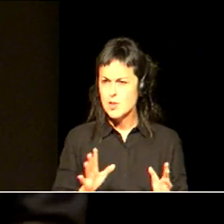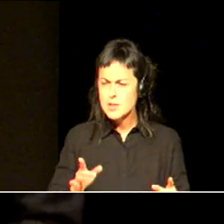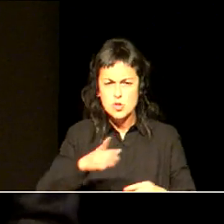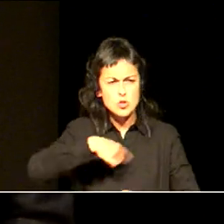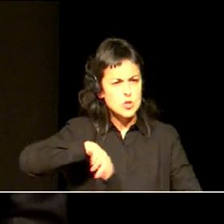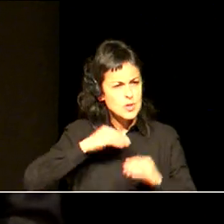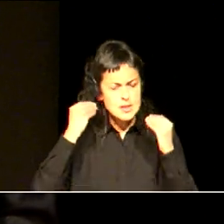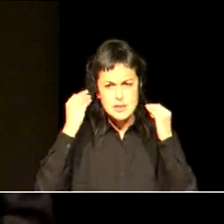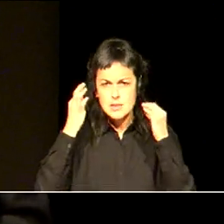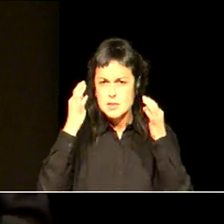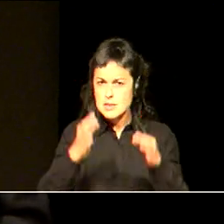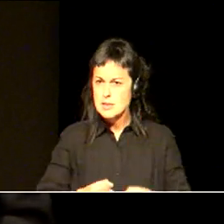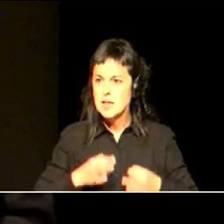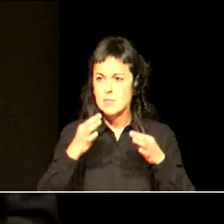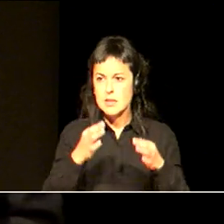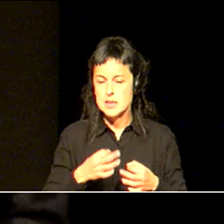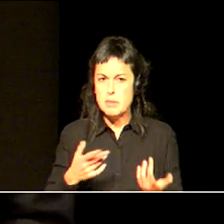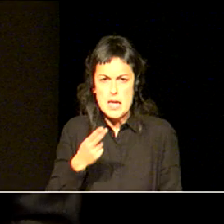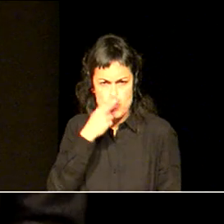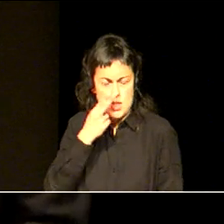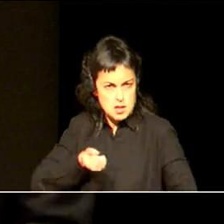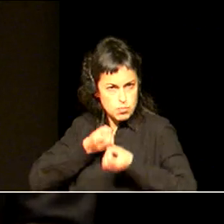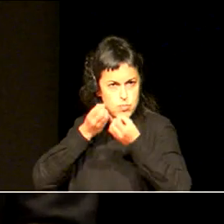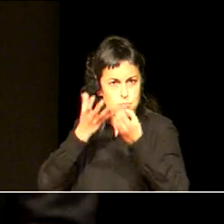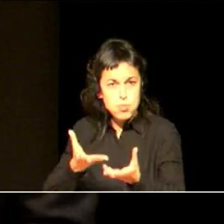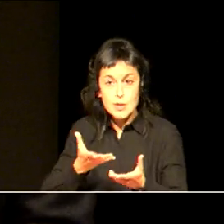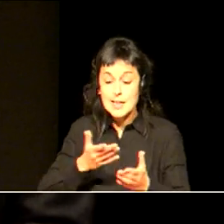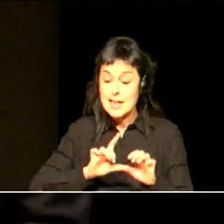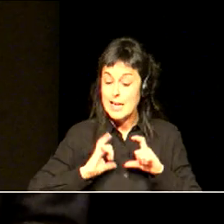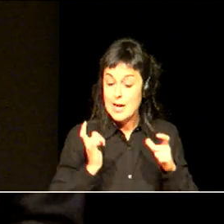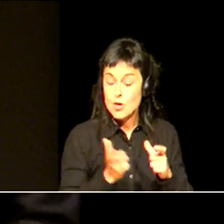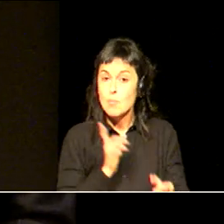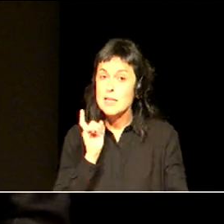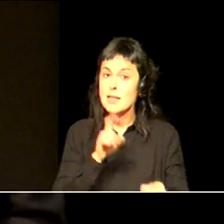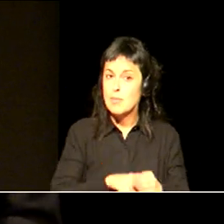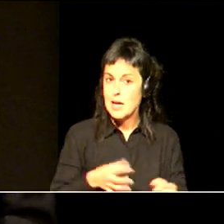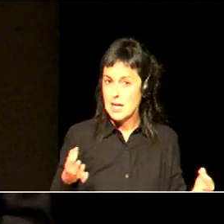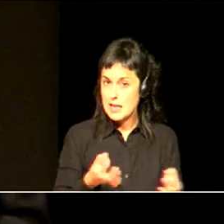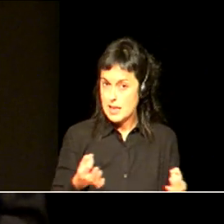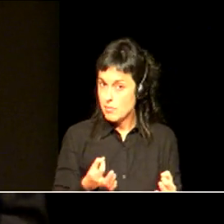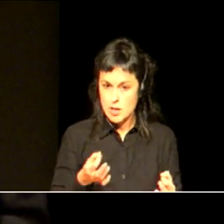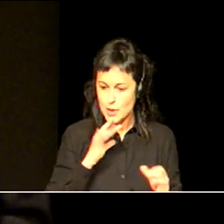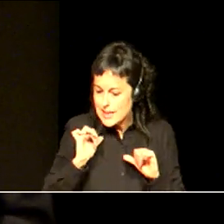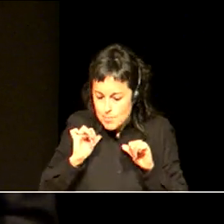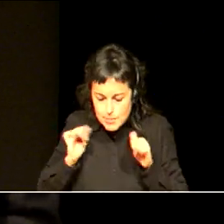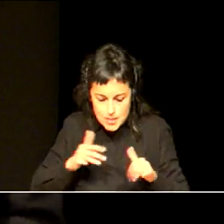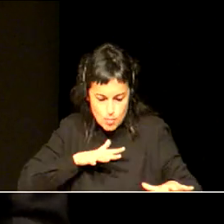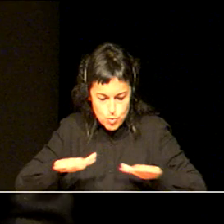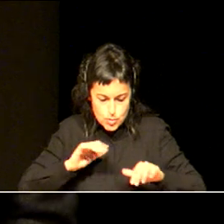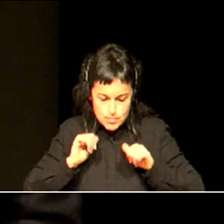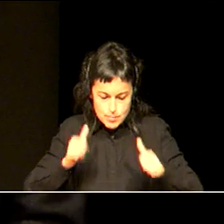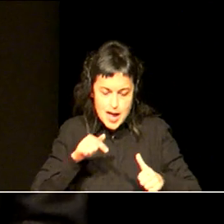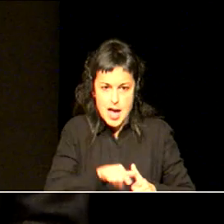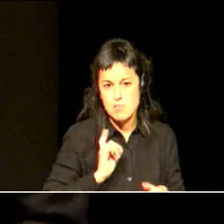todos con un interés manifiesto, hemos formado parte de esa reunión, porque realmente tenemos que formar parte desde el principio. Y también